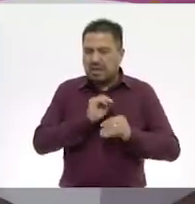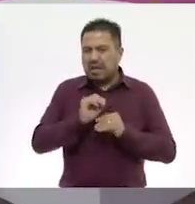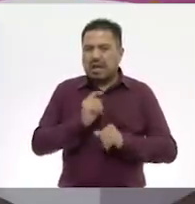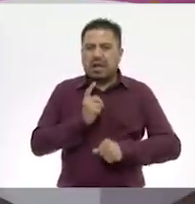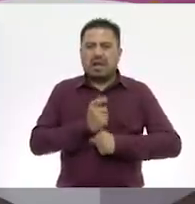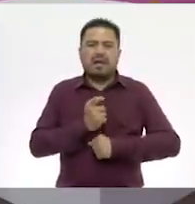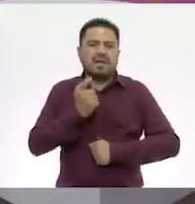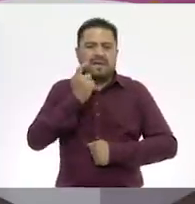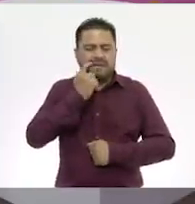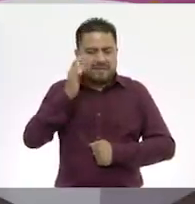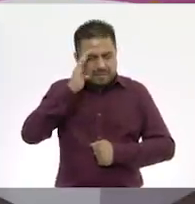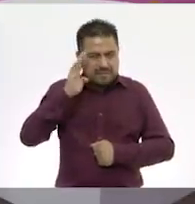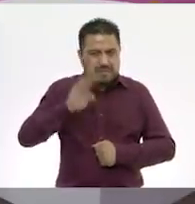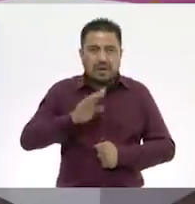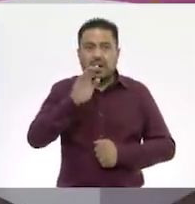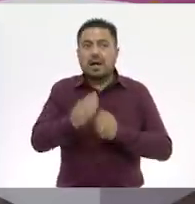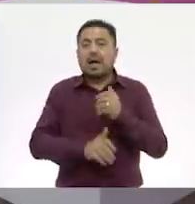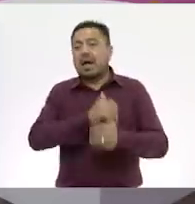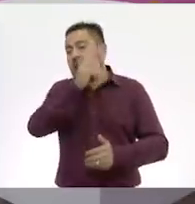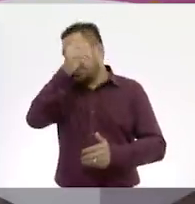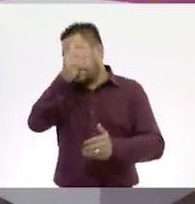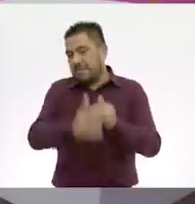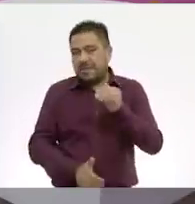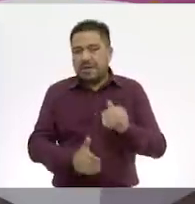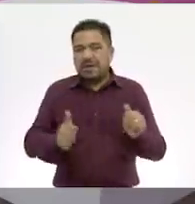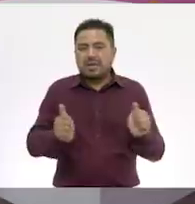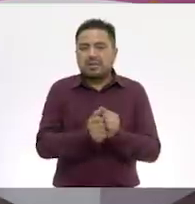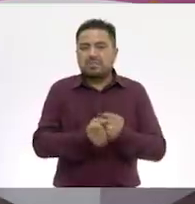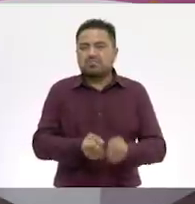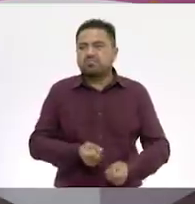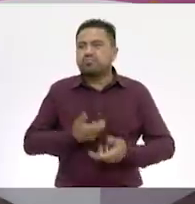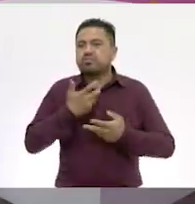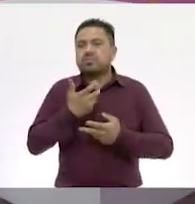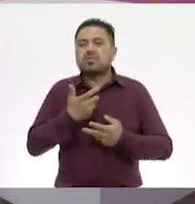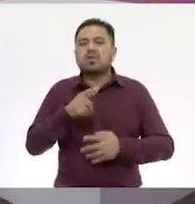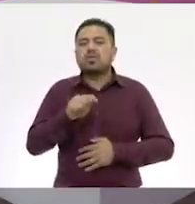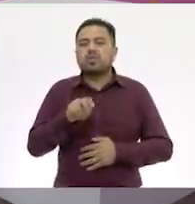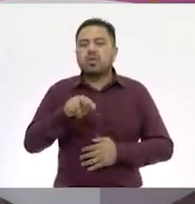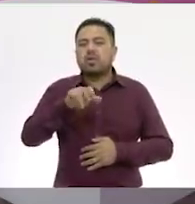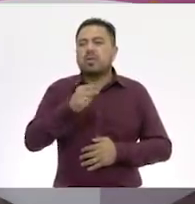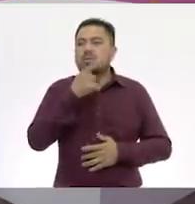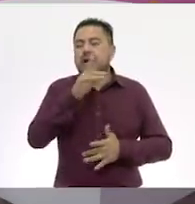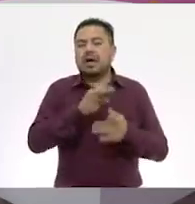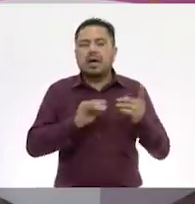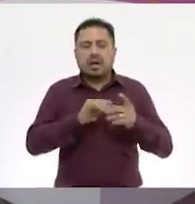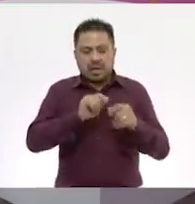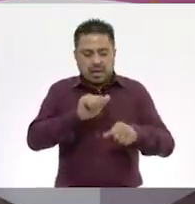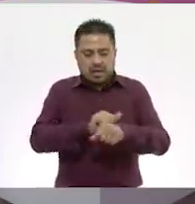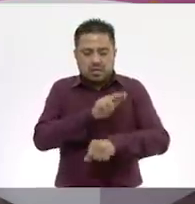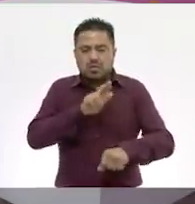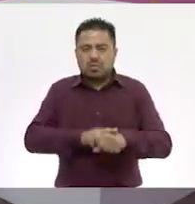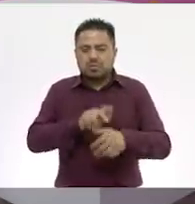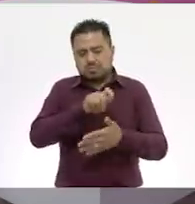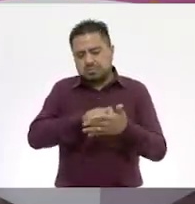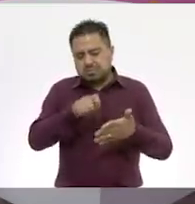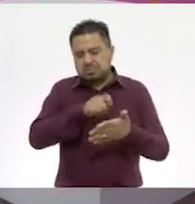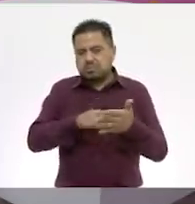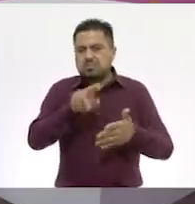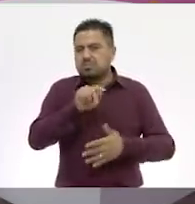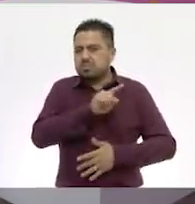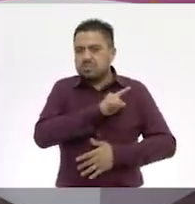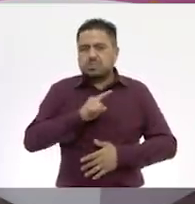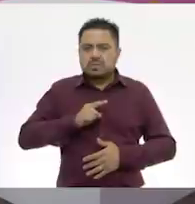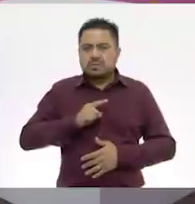postizos». Al final de la fábula, Tomás de Iriarte, su autor, escribe: «No